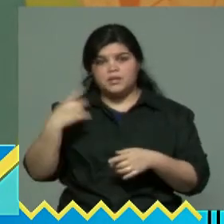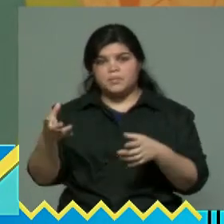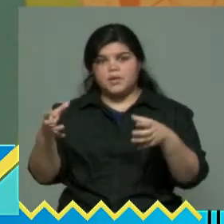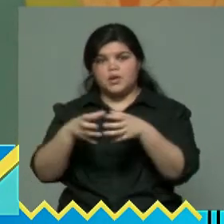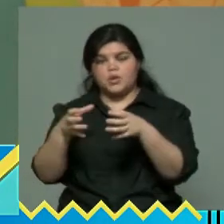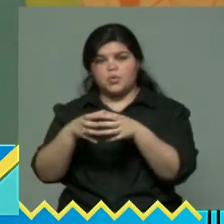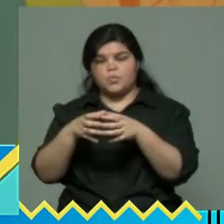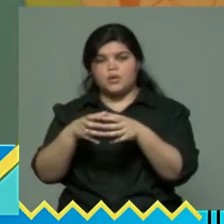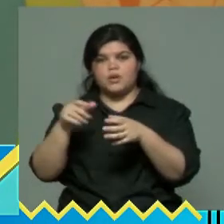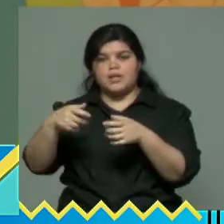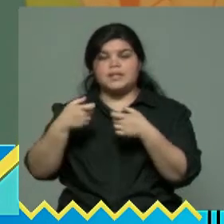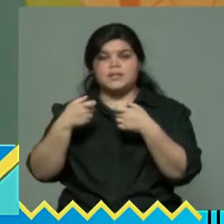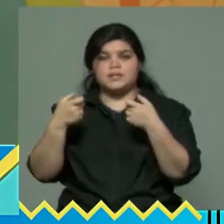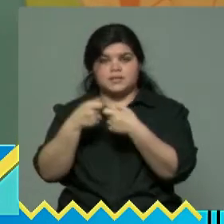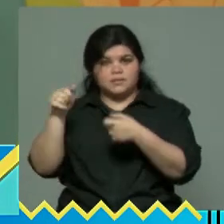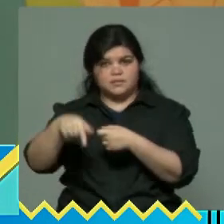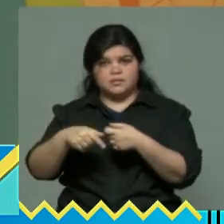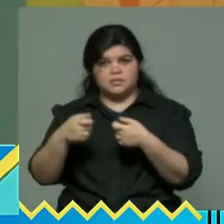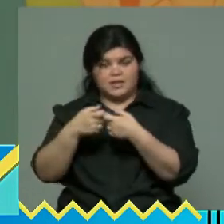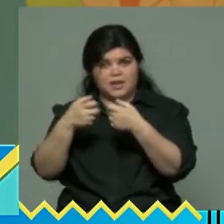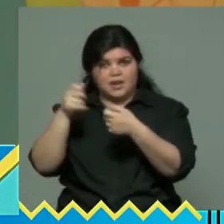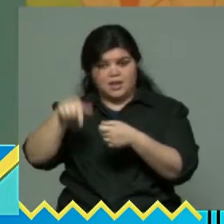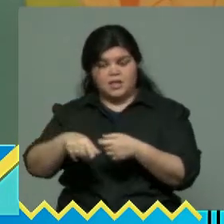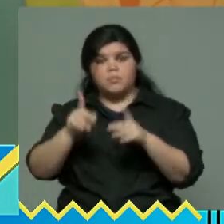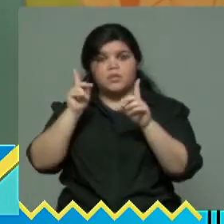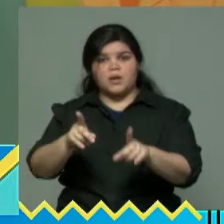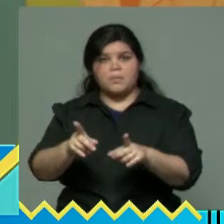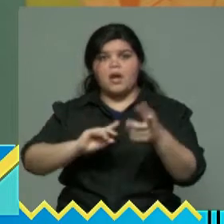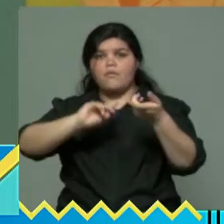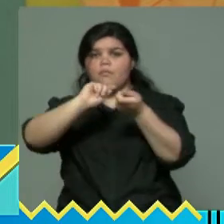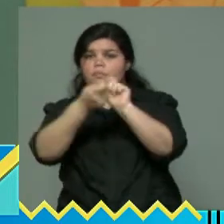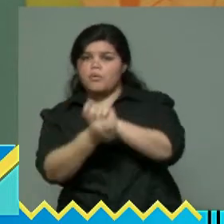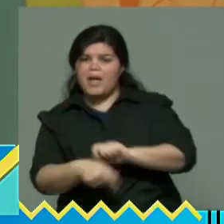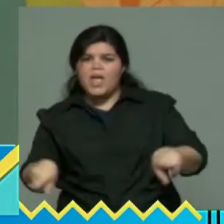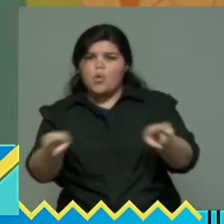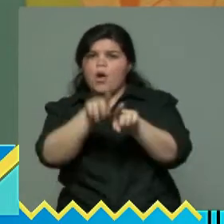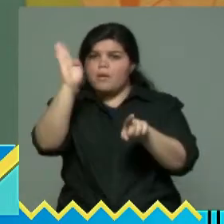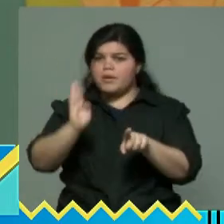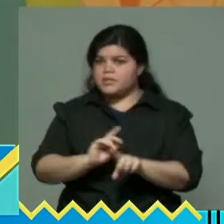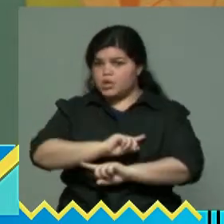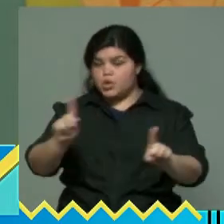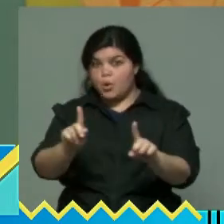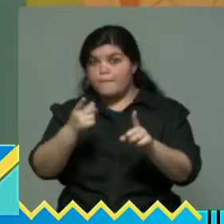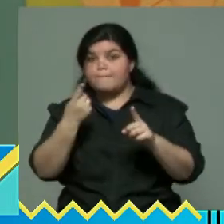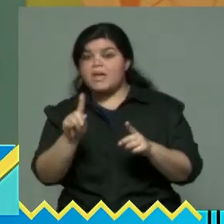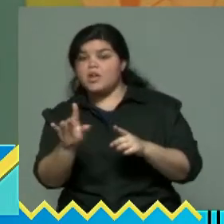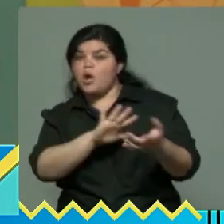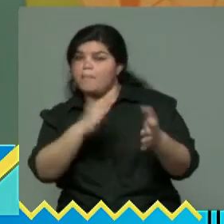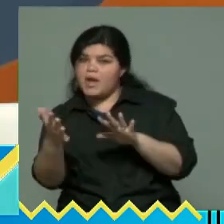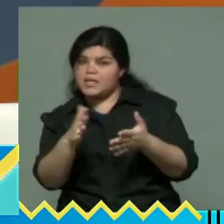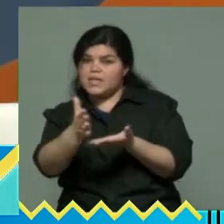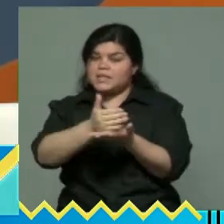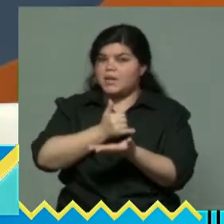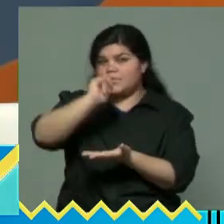va a ser interesante ver cómo se puede hacer una reforma sindical que no sea como la de Brasil, pero que acepte alguna parte del sindicalismo y